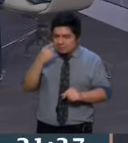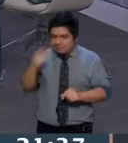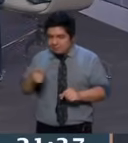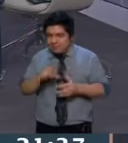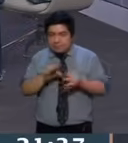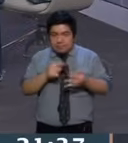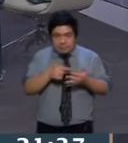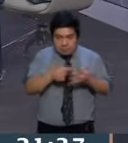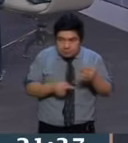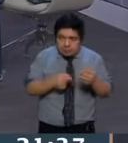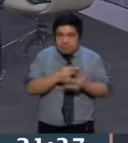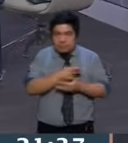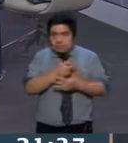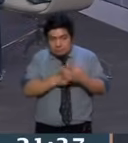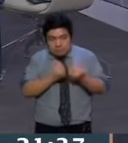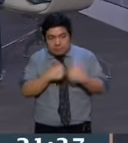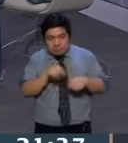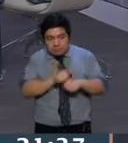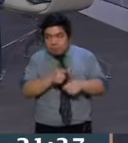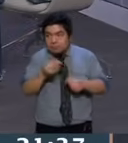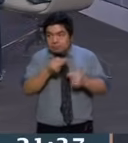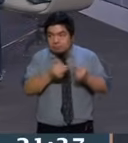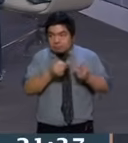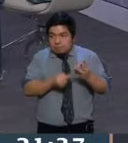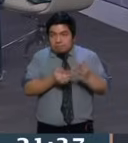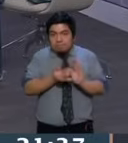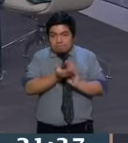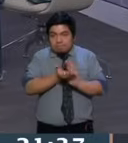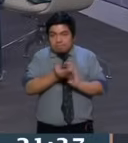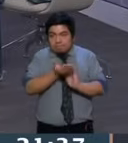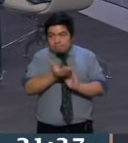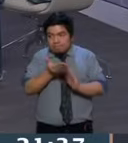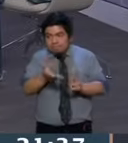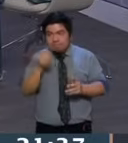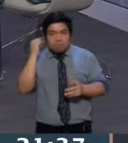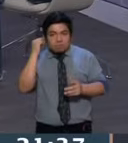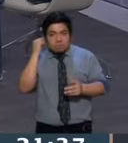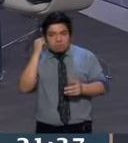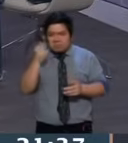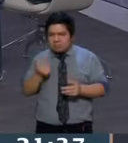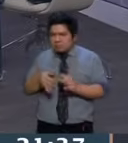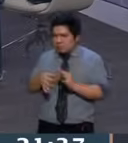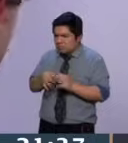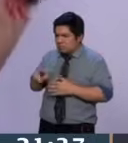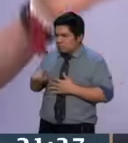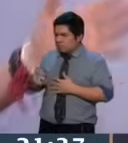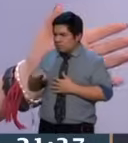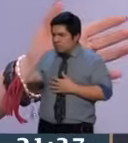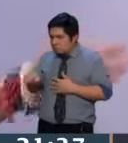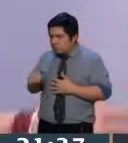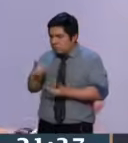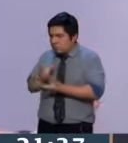sin infraestructura los programas sociales se quedan cortos. Nadie se hace ¿Estás más rico describiendo las porque utopías? tenga dinero. Estoy describiendo, si las utopías existen